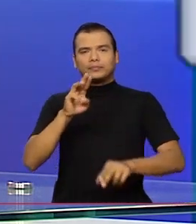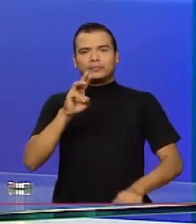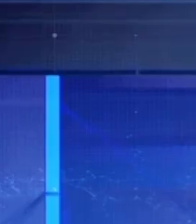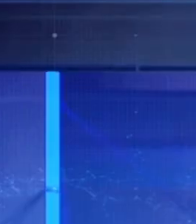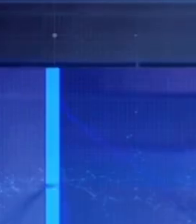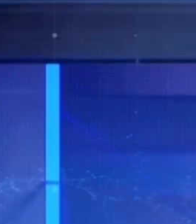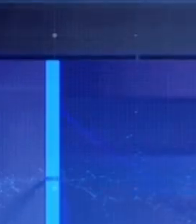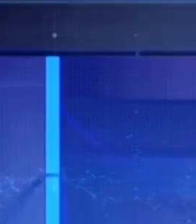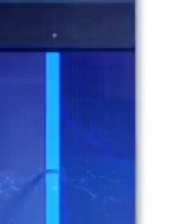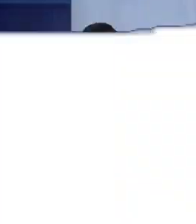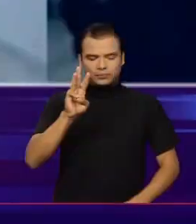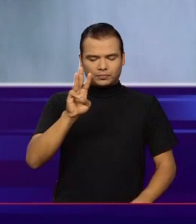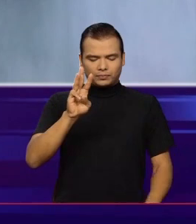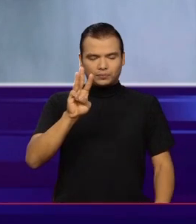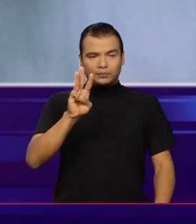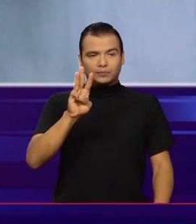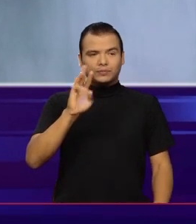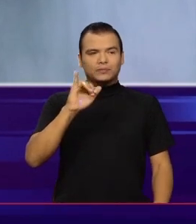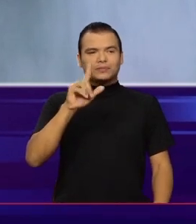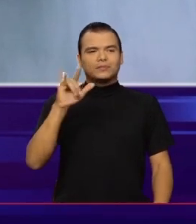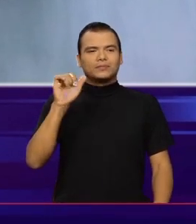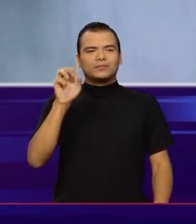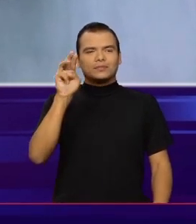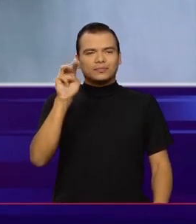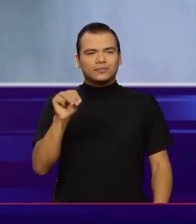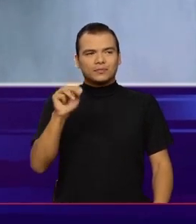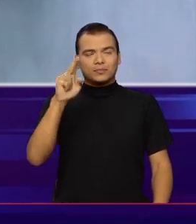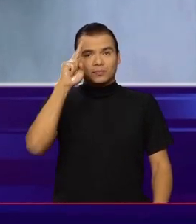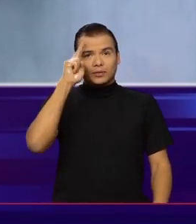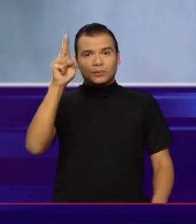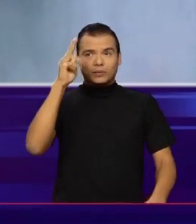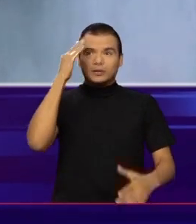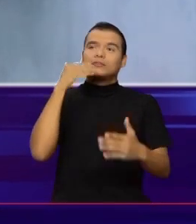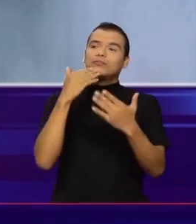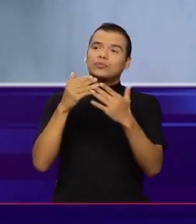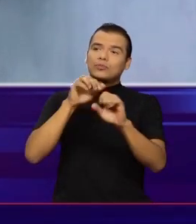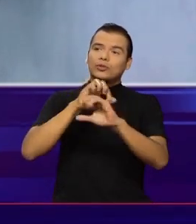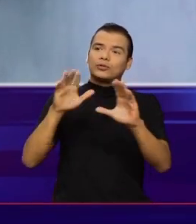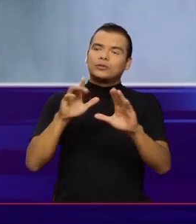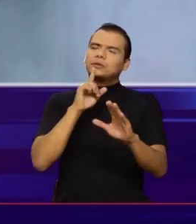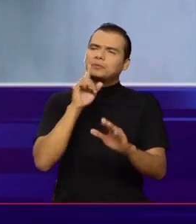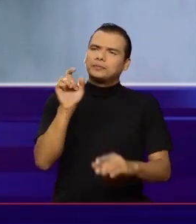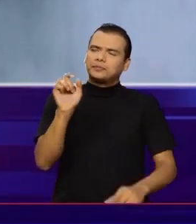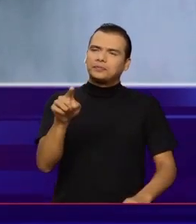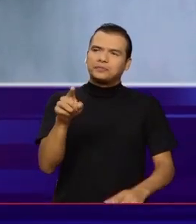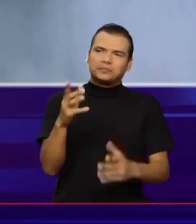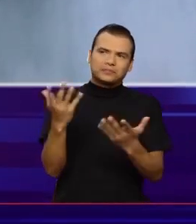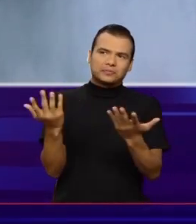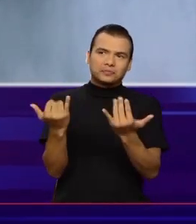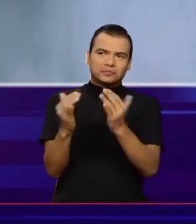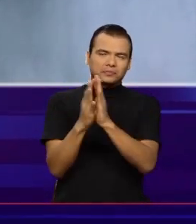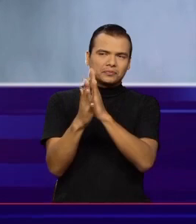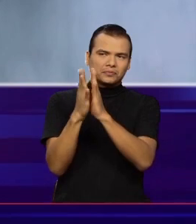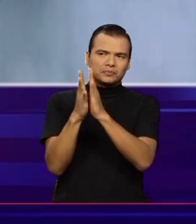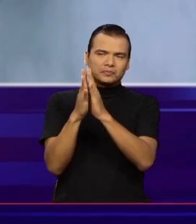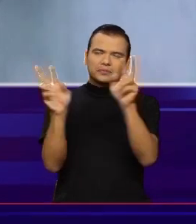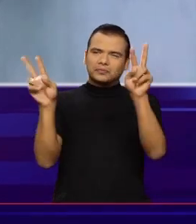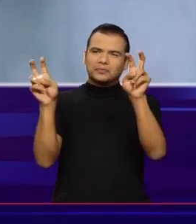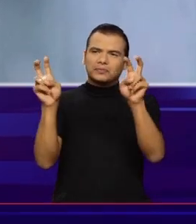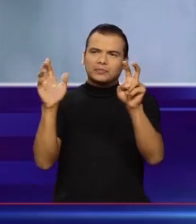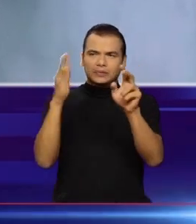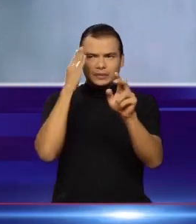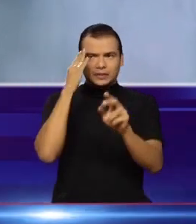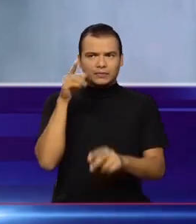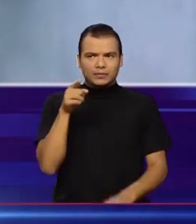me Place saludar en esta mañana Willian Hola buenos días Qué le parece si empezamos hablando sobre un accidente de